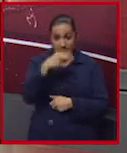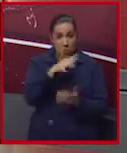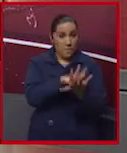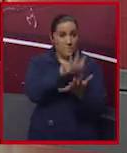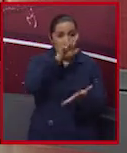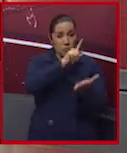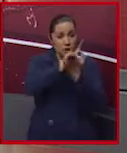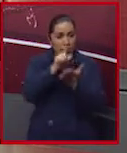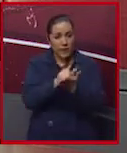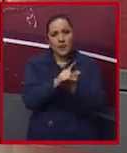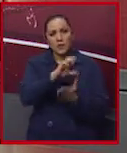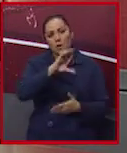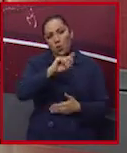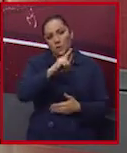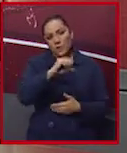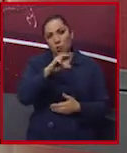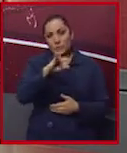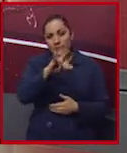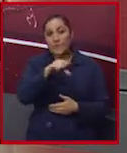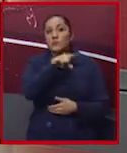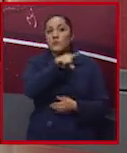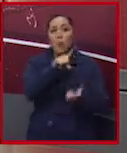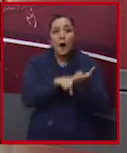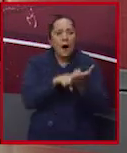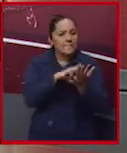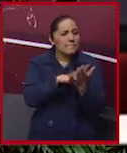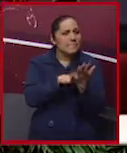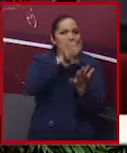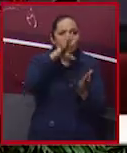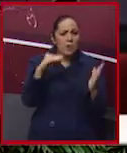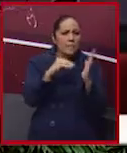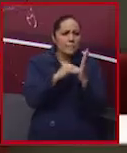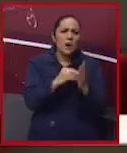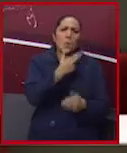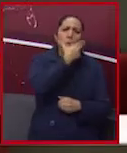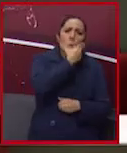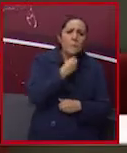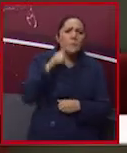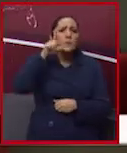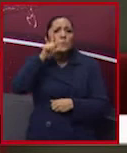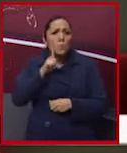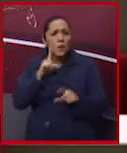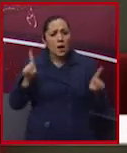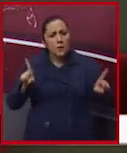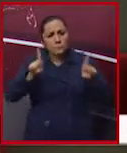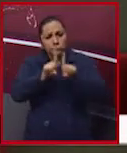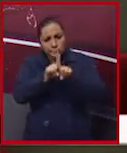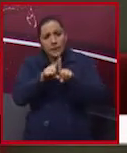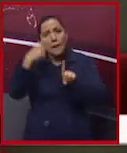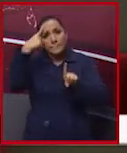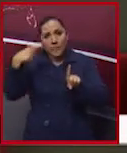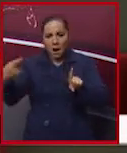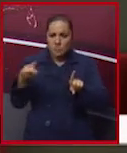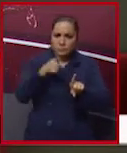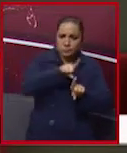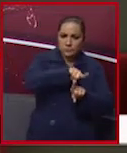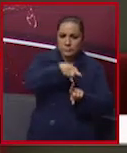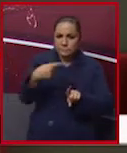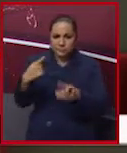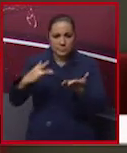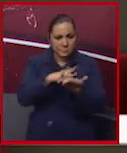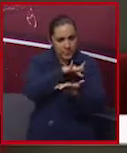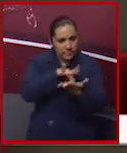civiles lo definen como la unión entre un solo hombre y una sola mujer, que tiene como fin la ayuda mutua y la perpetuación de la